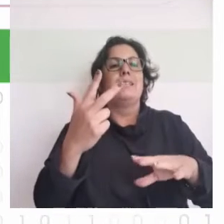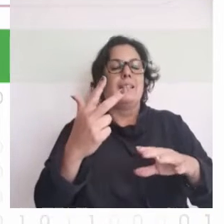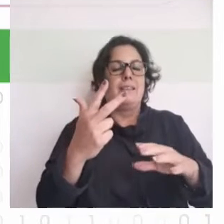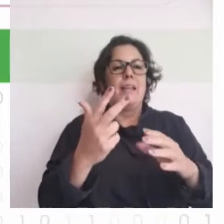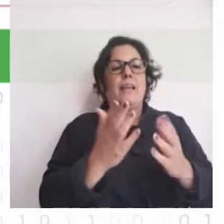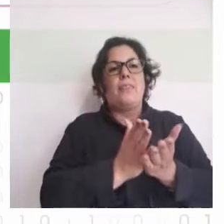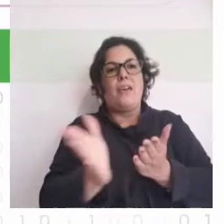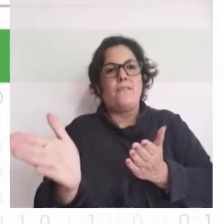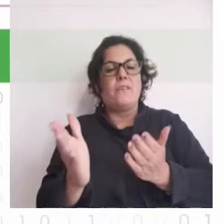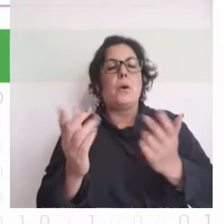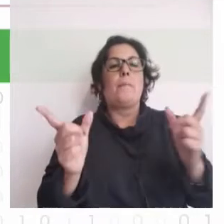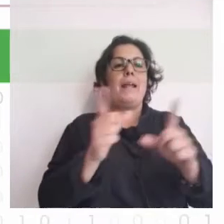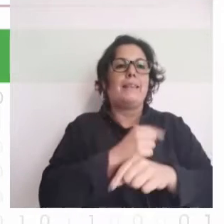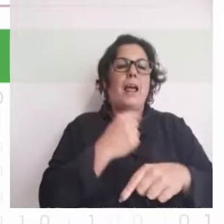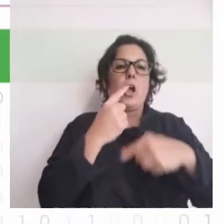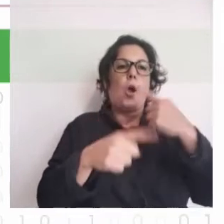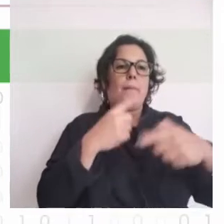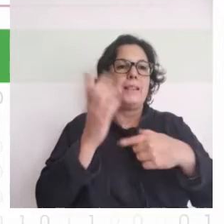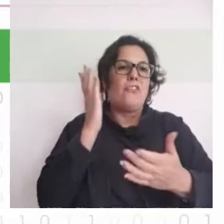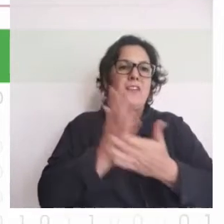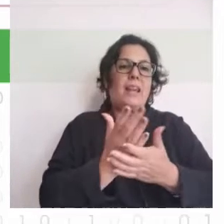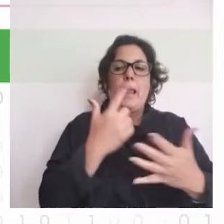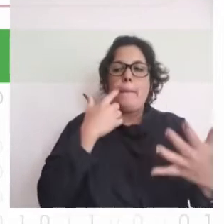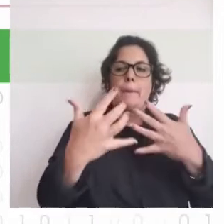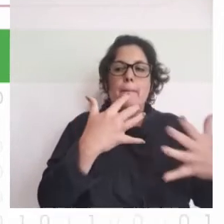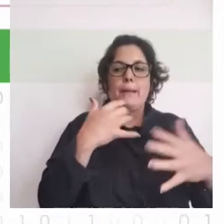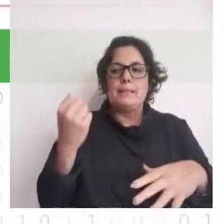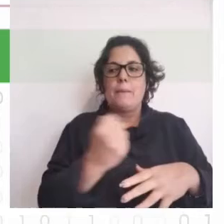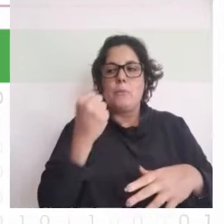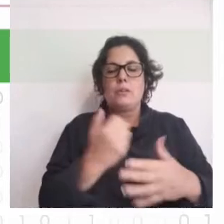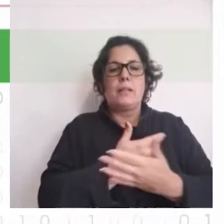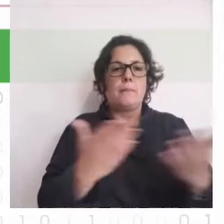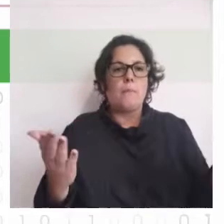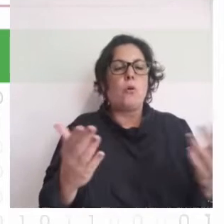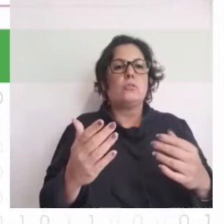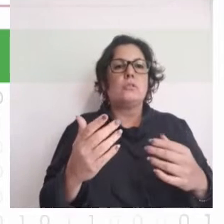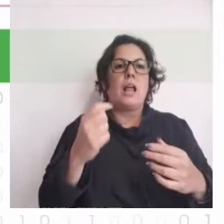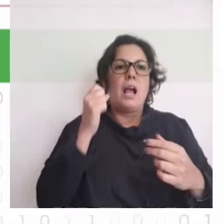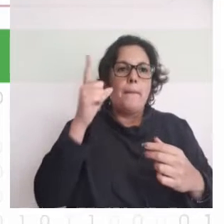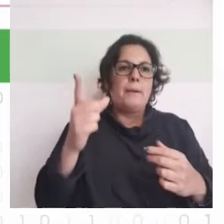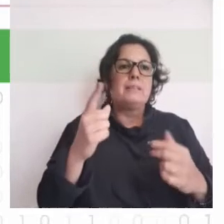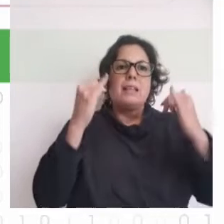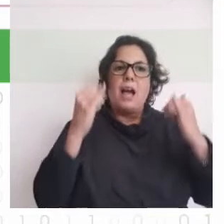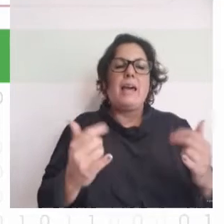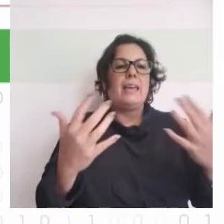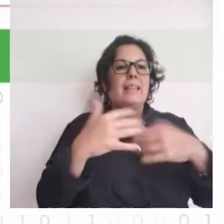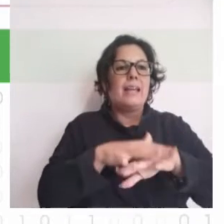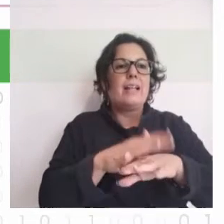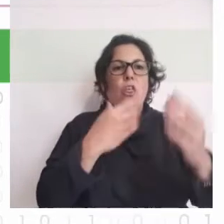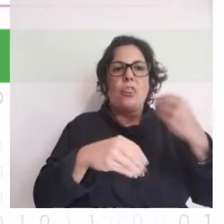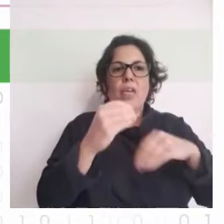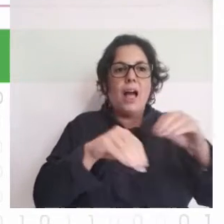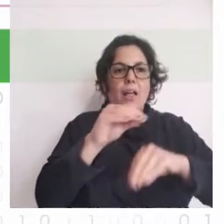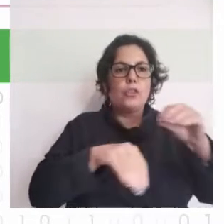Para cerrar y como comentarios finales, me parece importante mostrar el potencial que tenemos en términos de integración de los datos. Esto ha